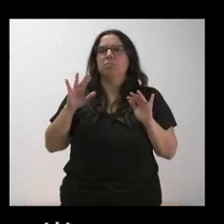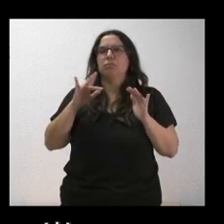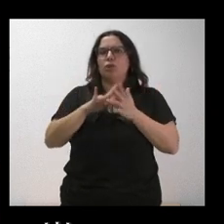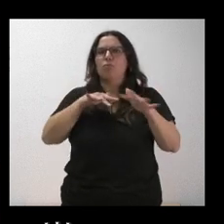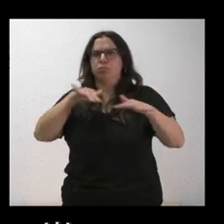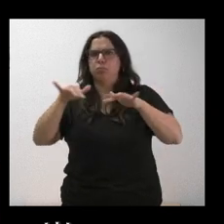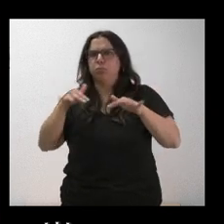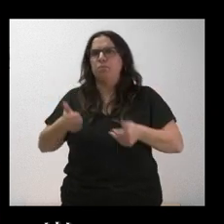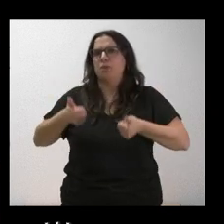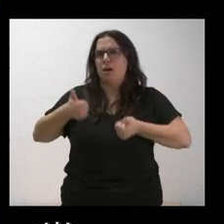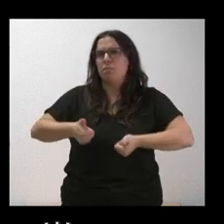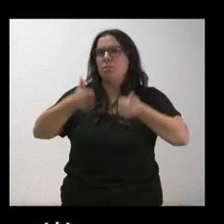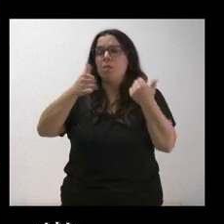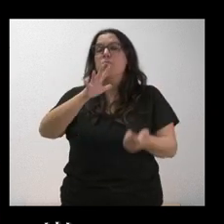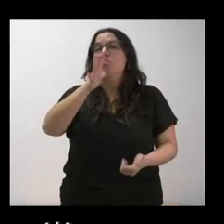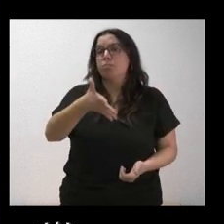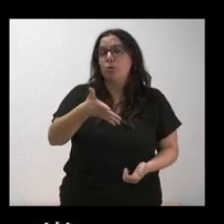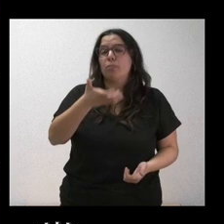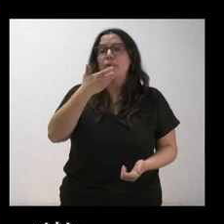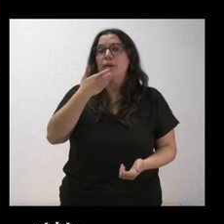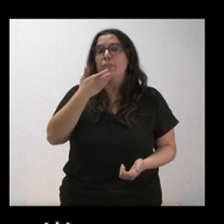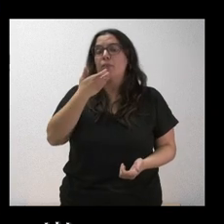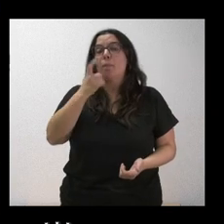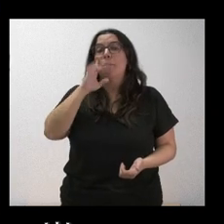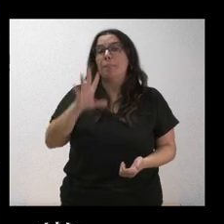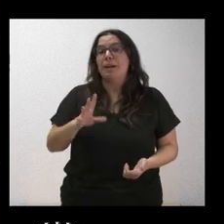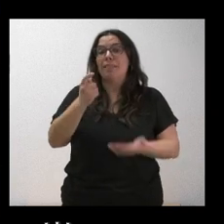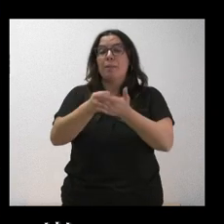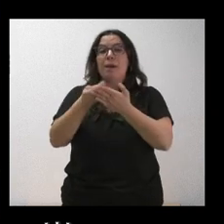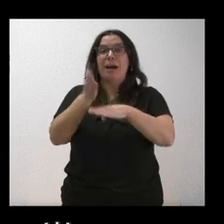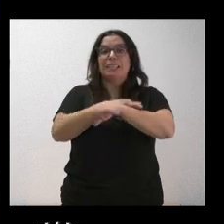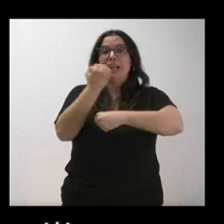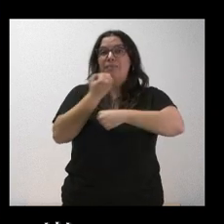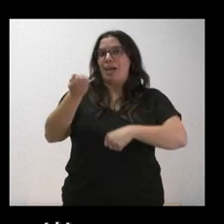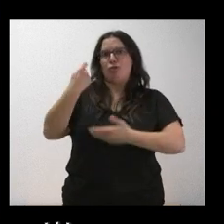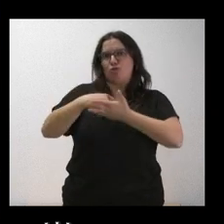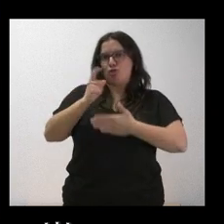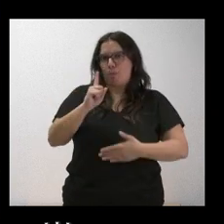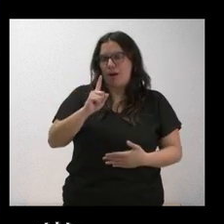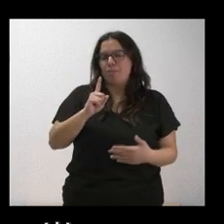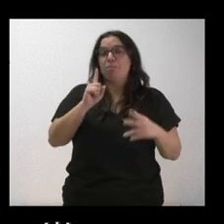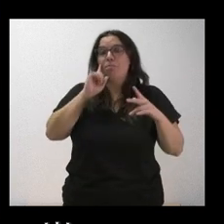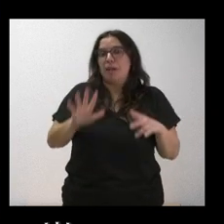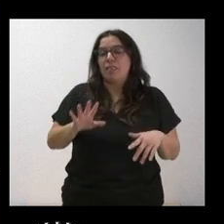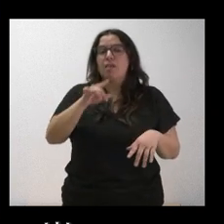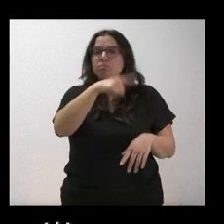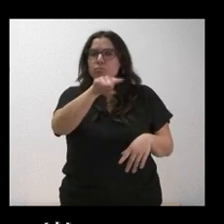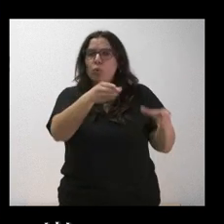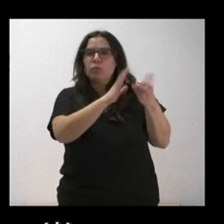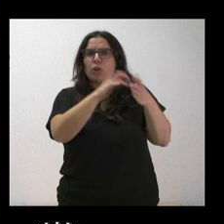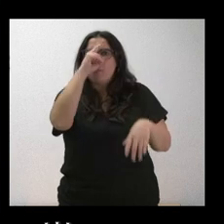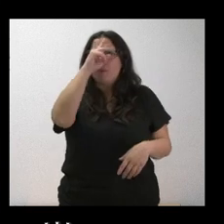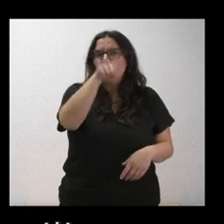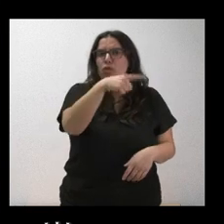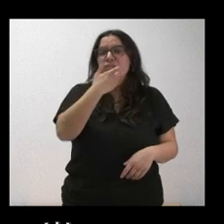movilizaciones debido a que entre otras cosas no han no han cobrado al parecer la paga extra de Navidad quería preguntar si esto preocupa a la junta en caso de que